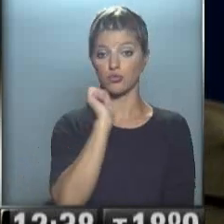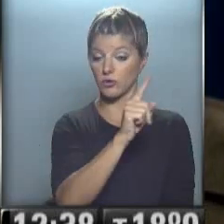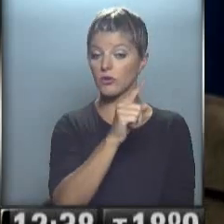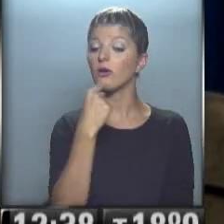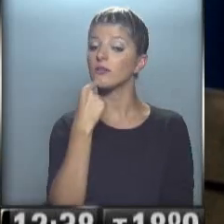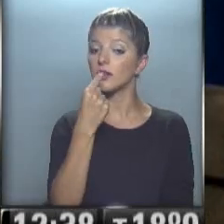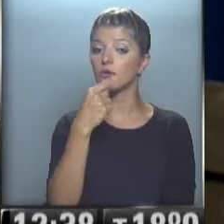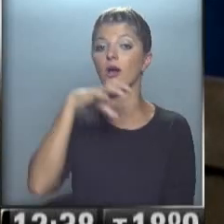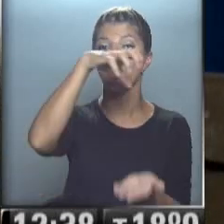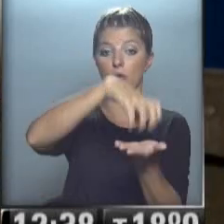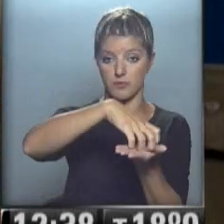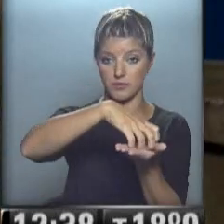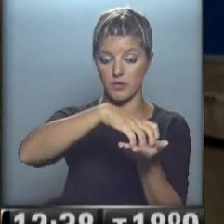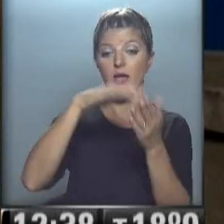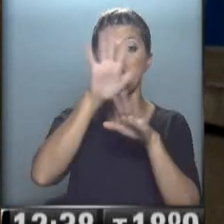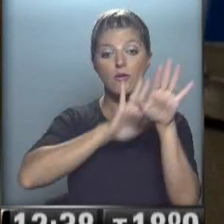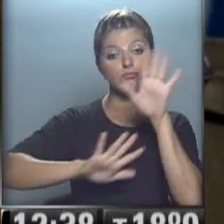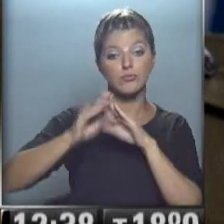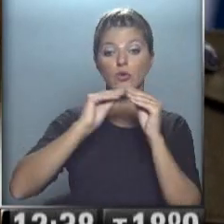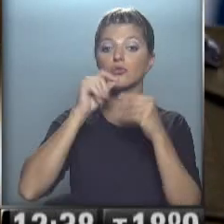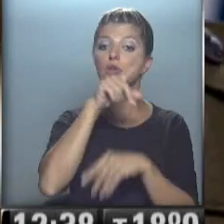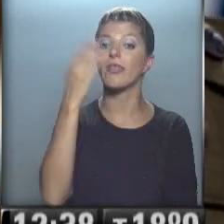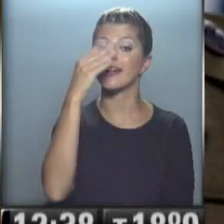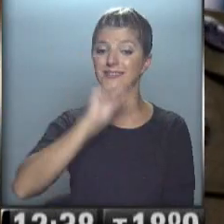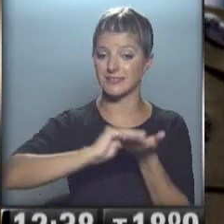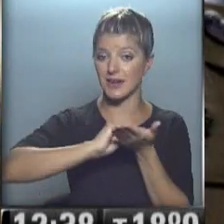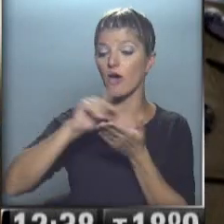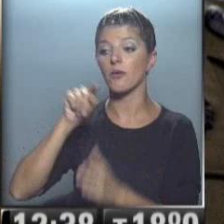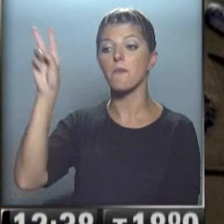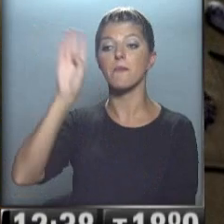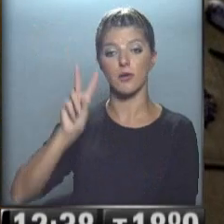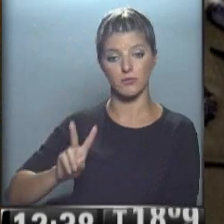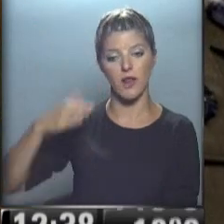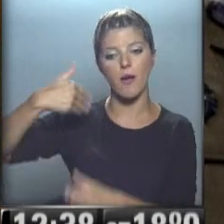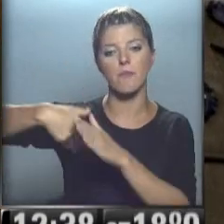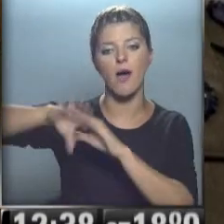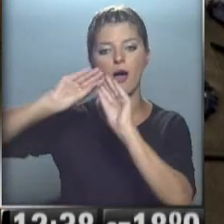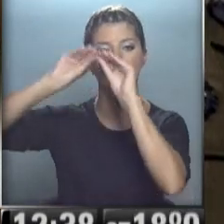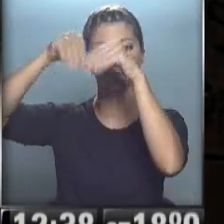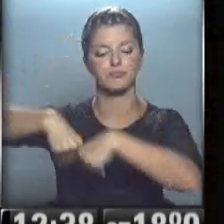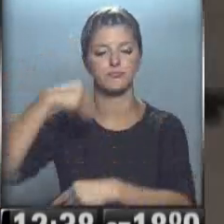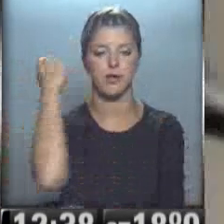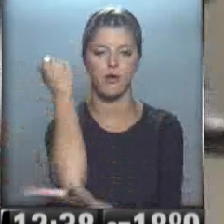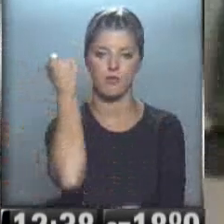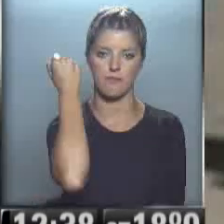ante el comité de asuntos armados del senado que Venezuela va a precipitarse hacia la catástrofe